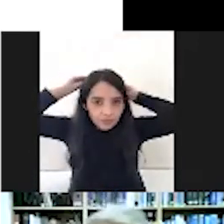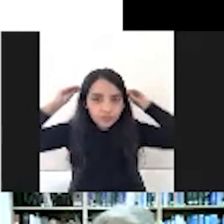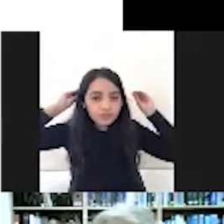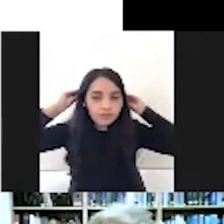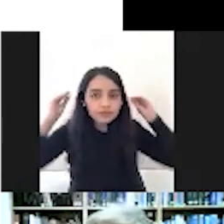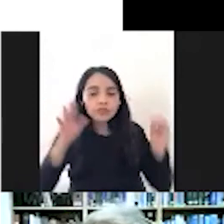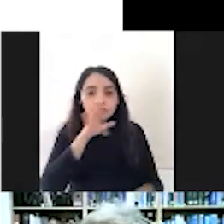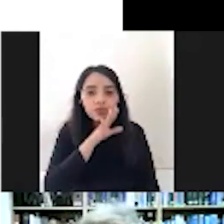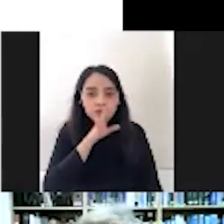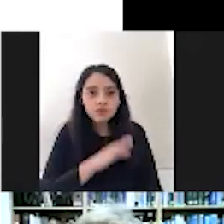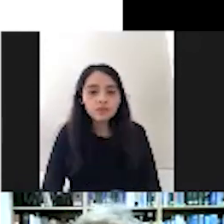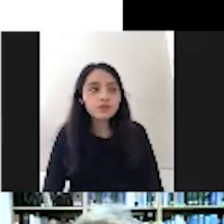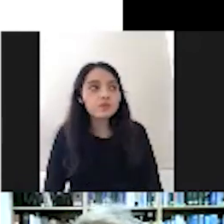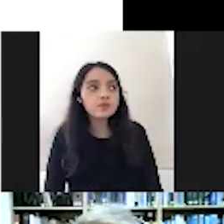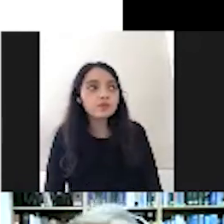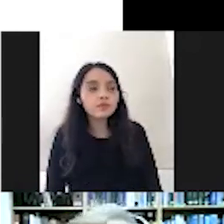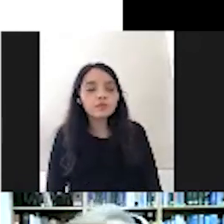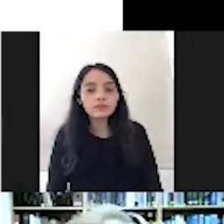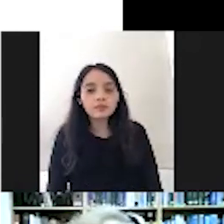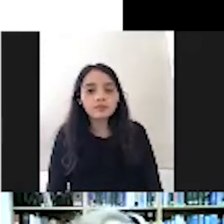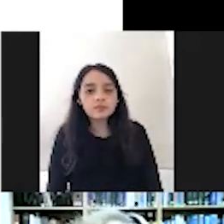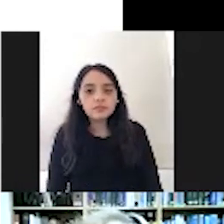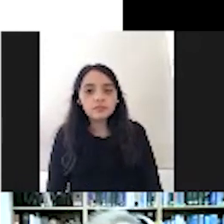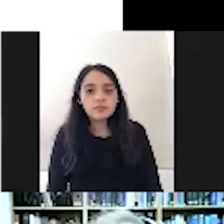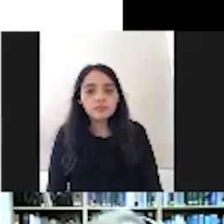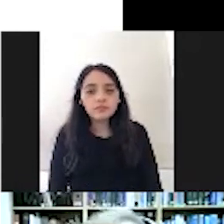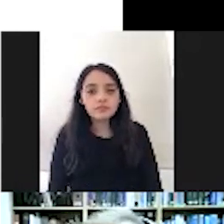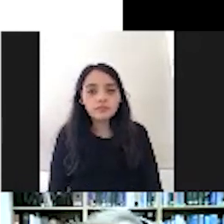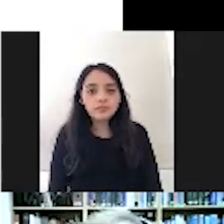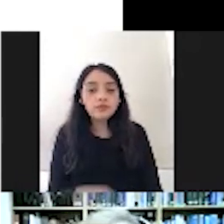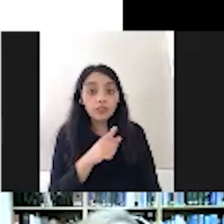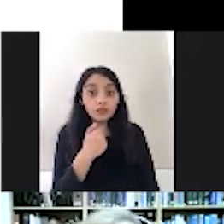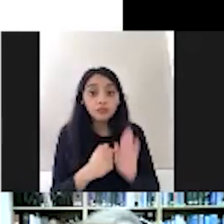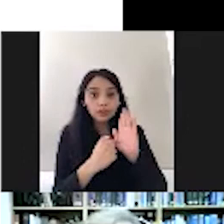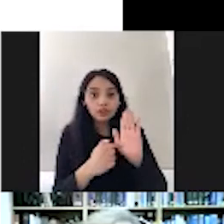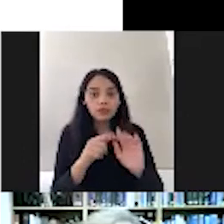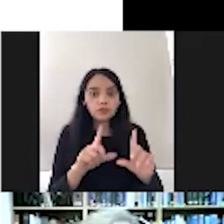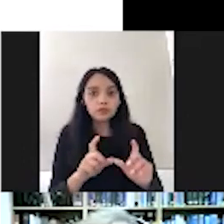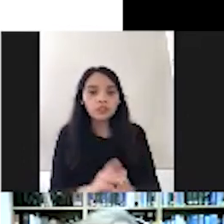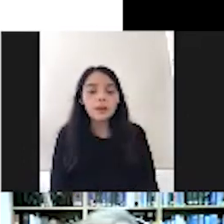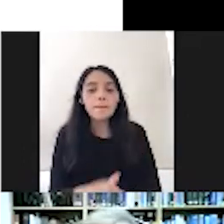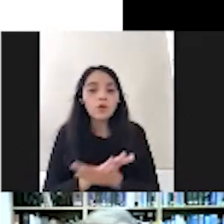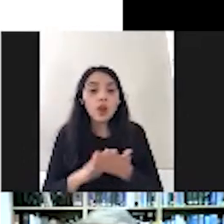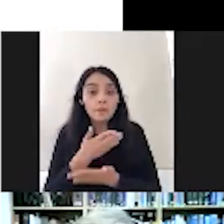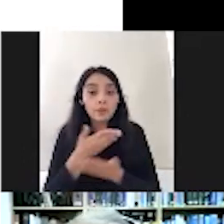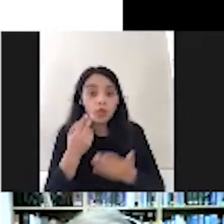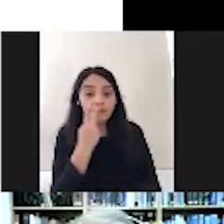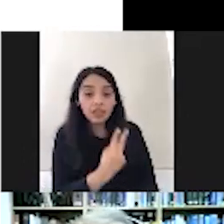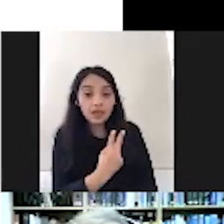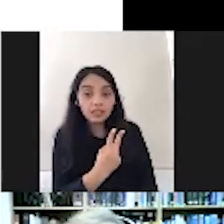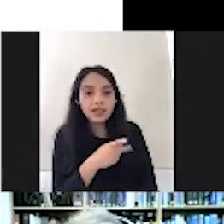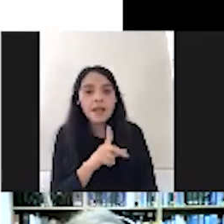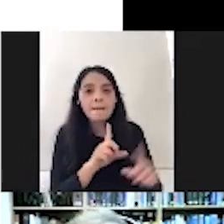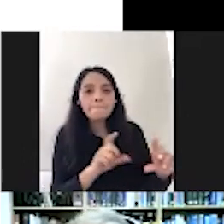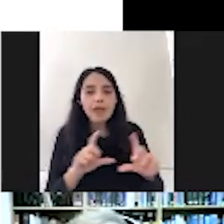ejemplo, electroencefalografía. Y eso es lo que se muestra acá. Ustedes ven aquí a la izquierda una serie de imágenes que uno le